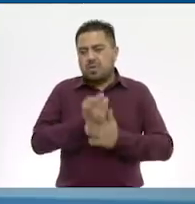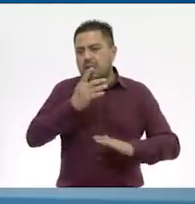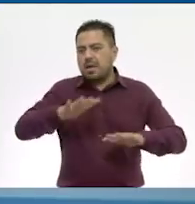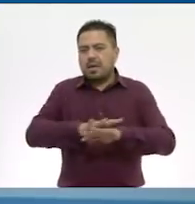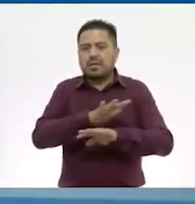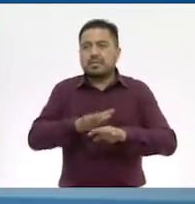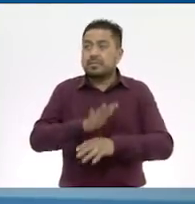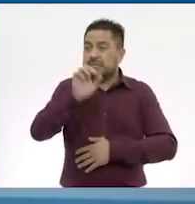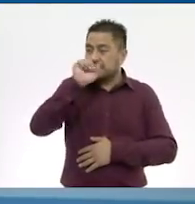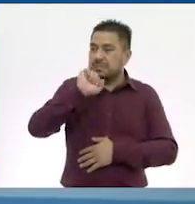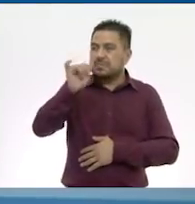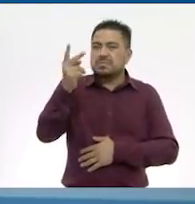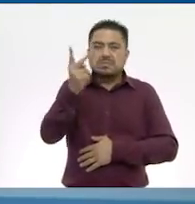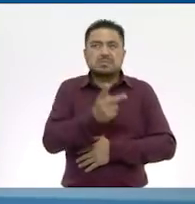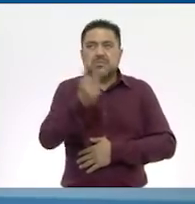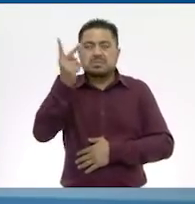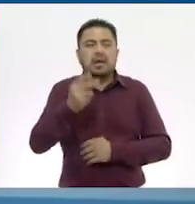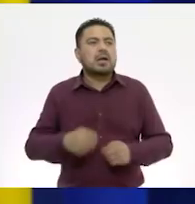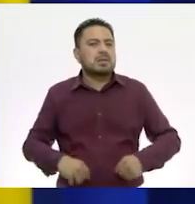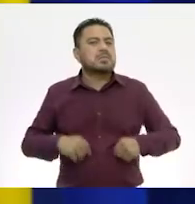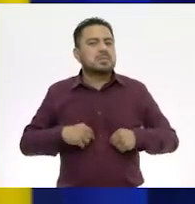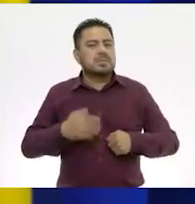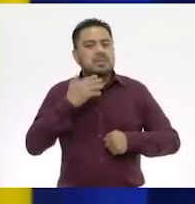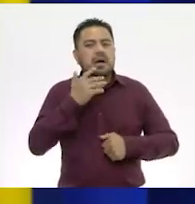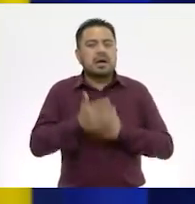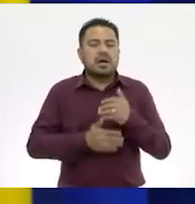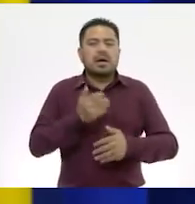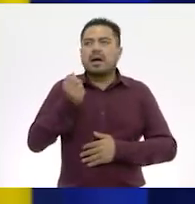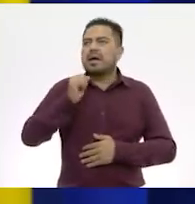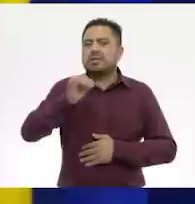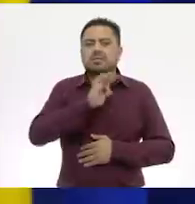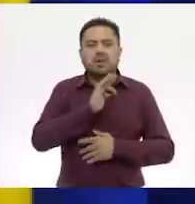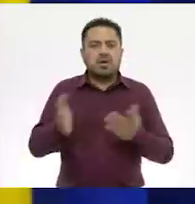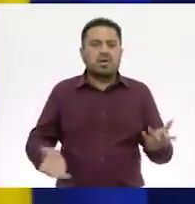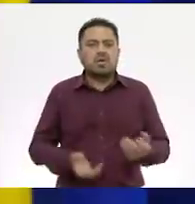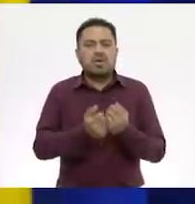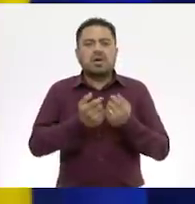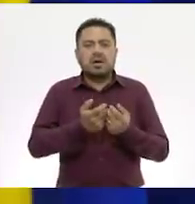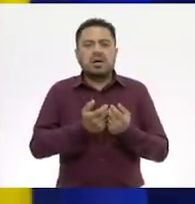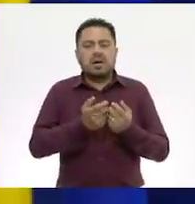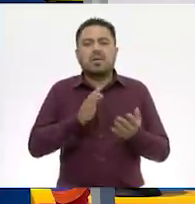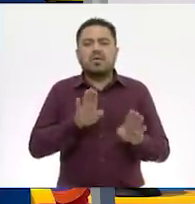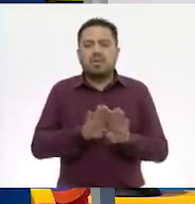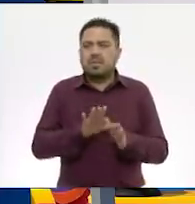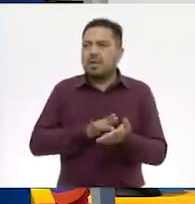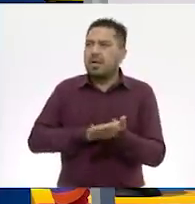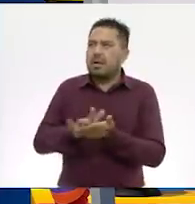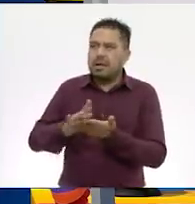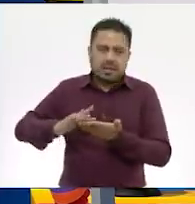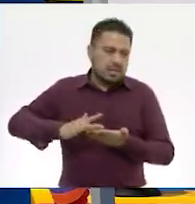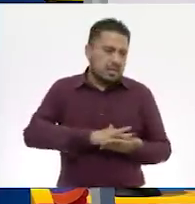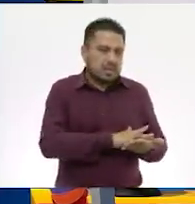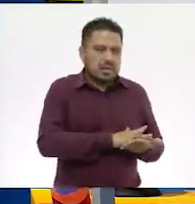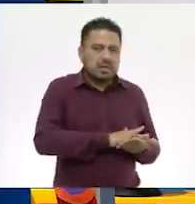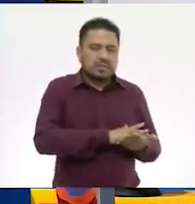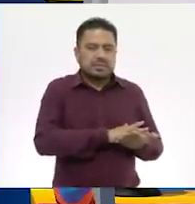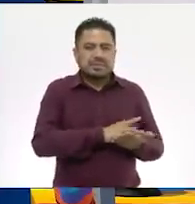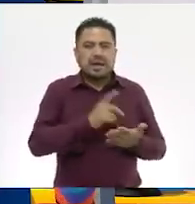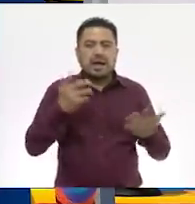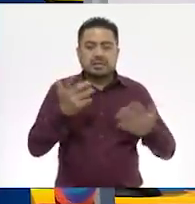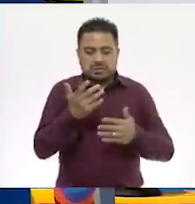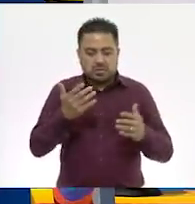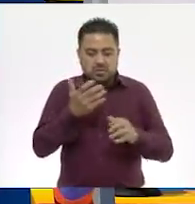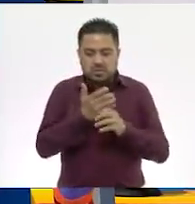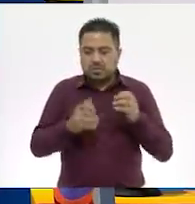Sí, ambas sobrevivieron. Así se puede lograr una cadena de favores. Exactamente. Cuando hacemos cosas